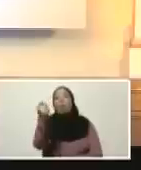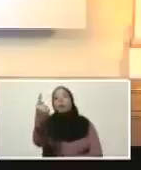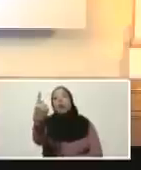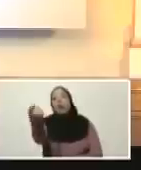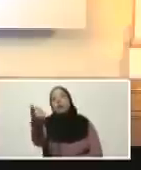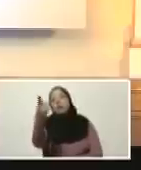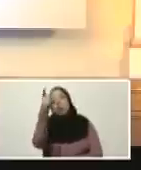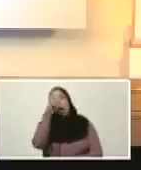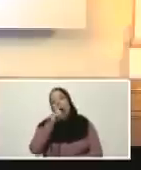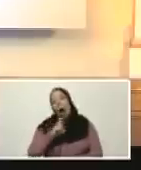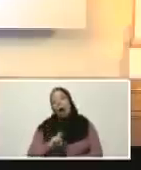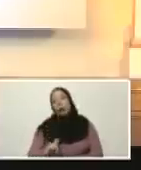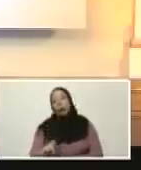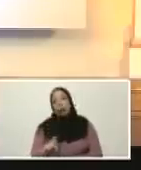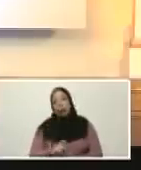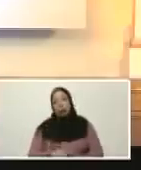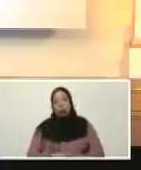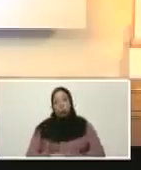211 años,